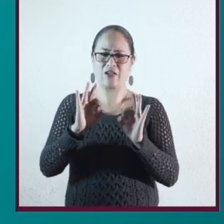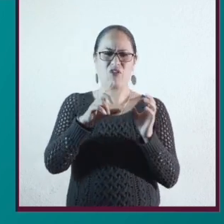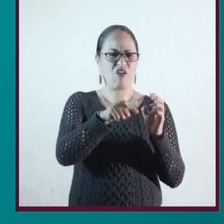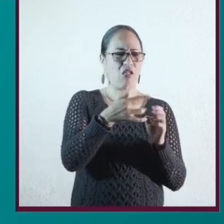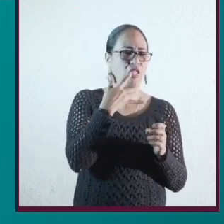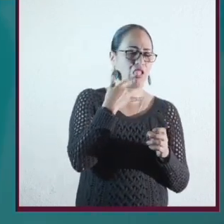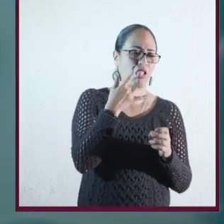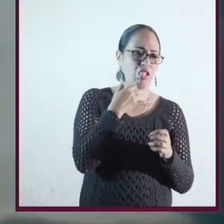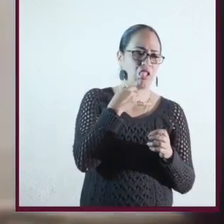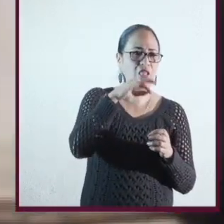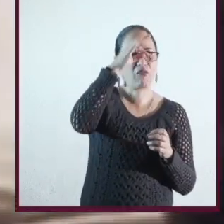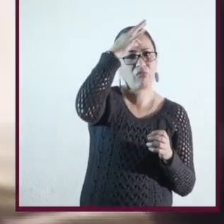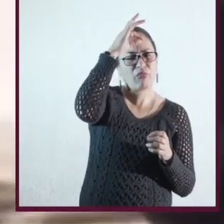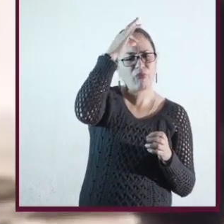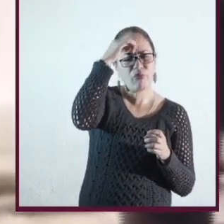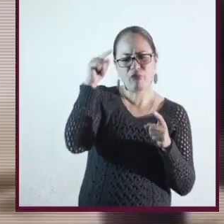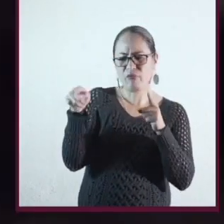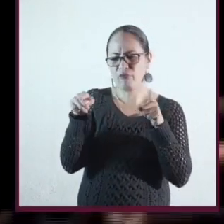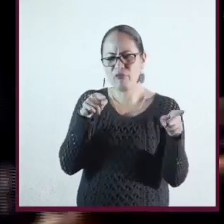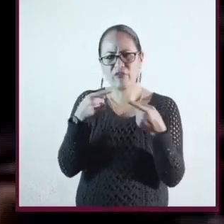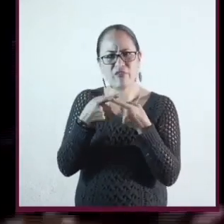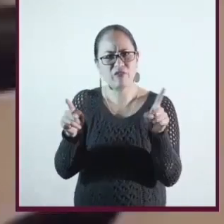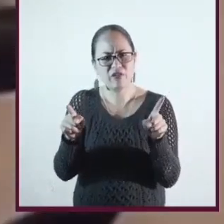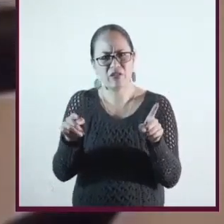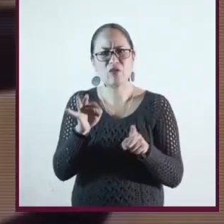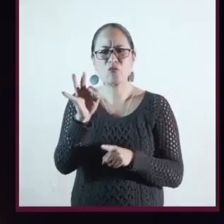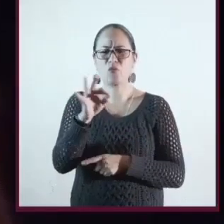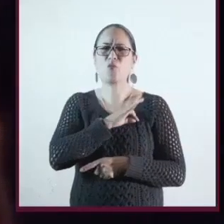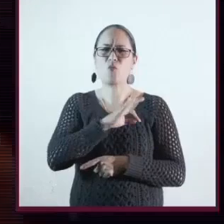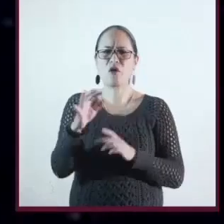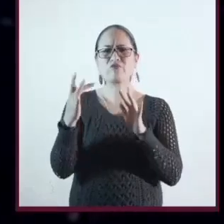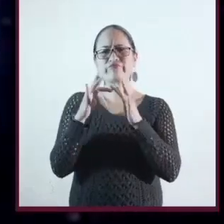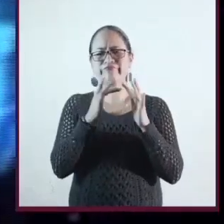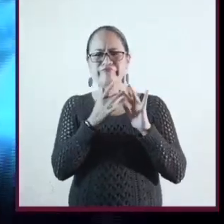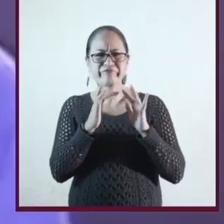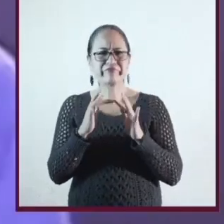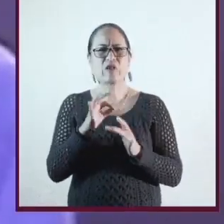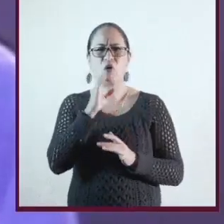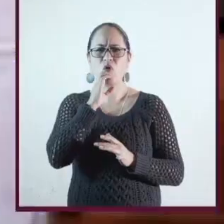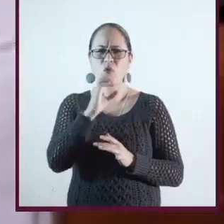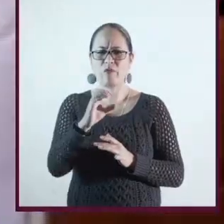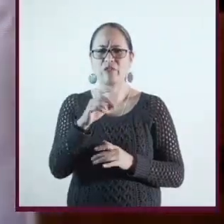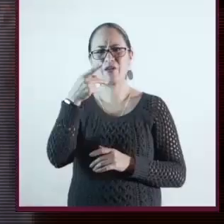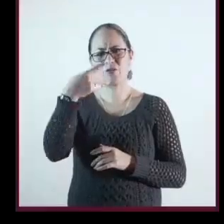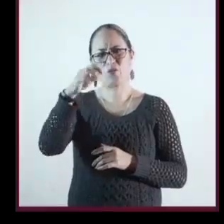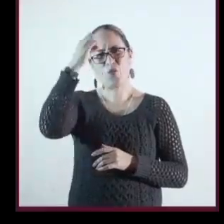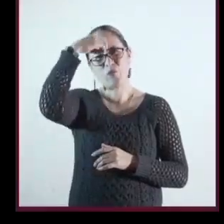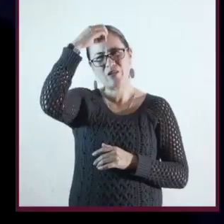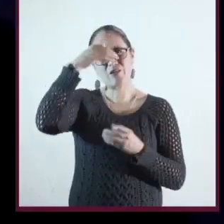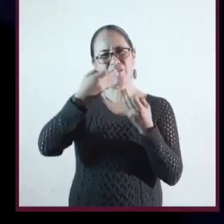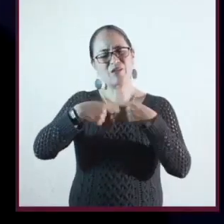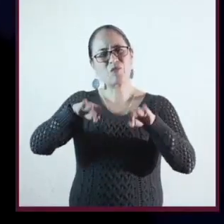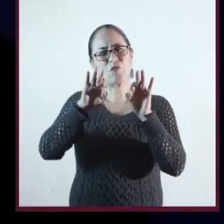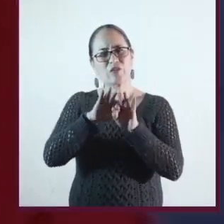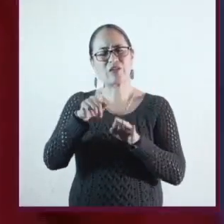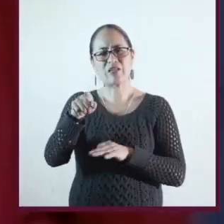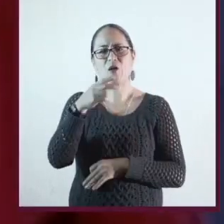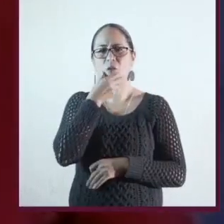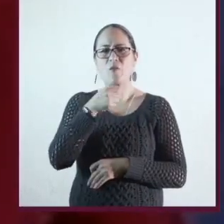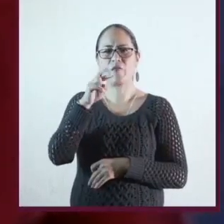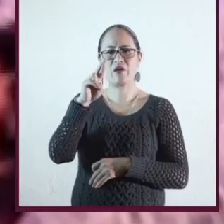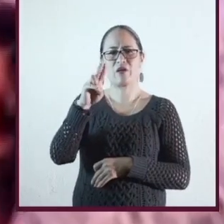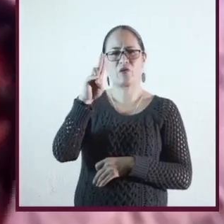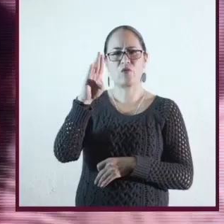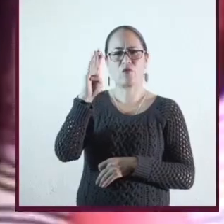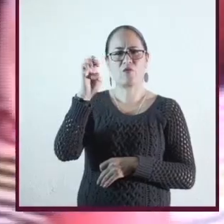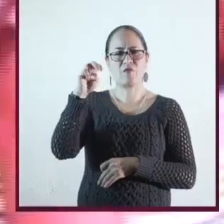importante. Vamos a escuchar las reflexiones de Rubén Darío Vázquez. Él es maestro de comunicación y experto en